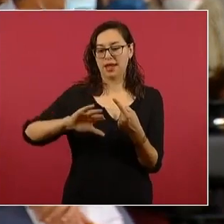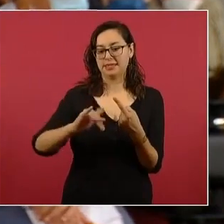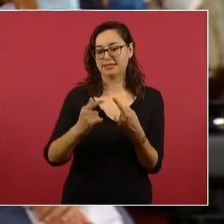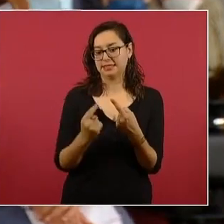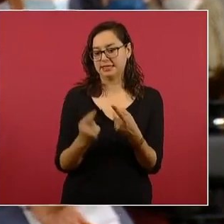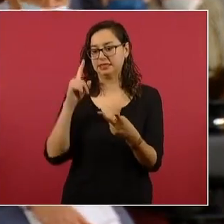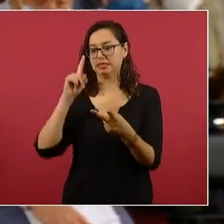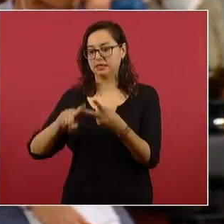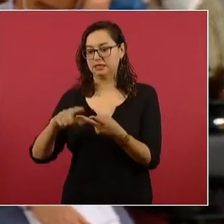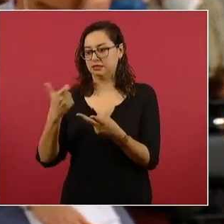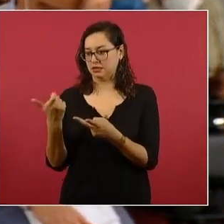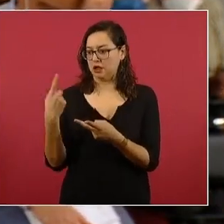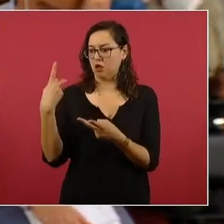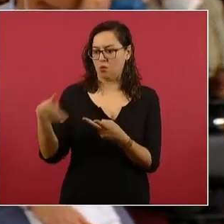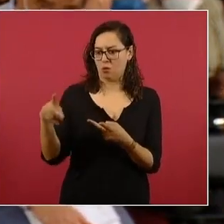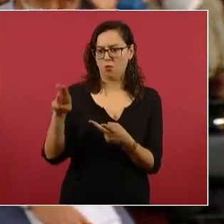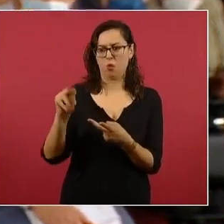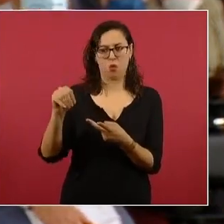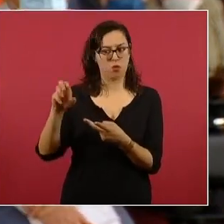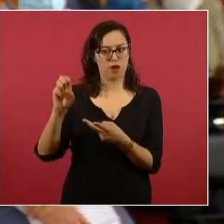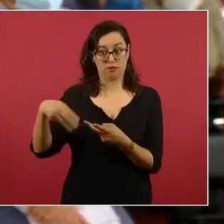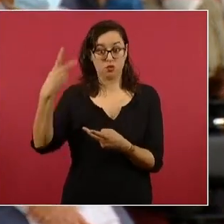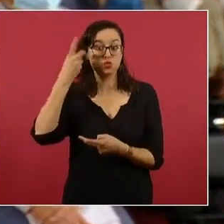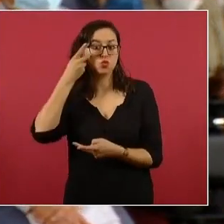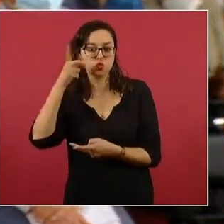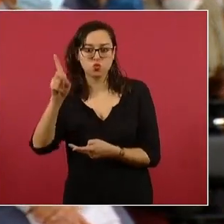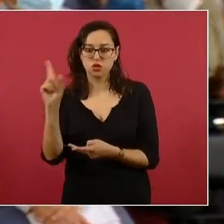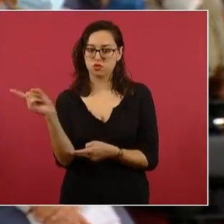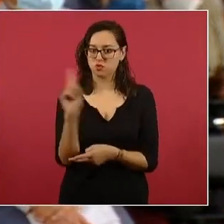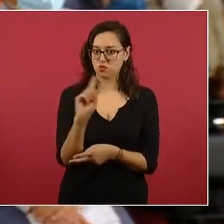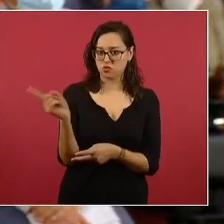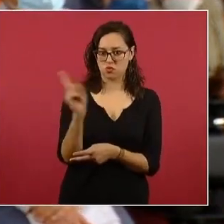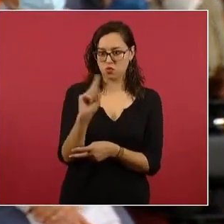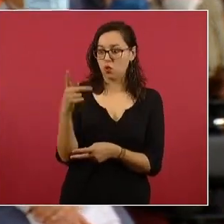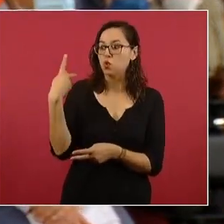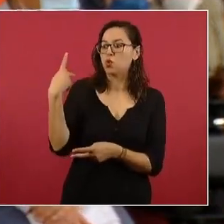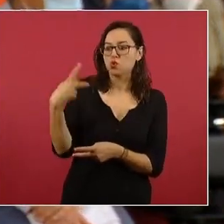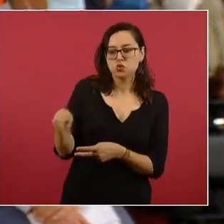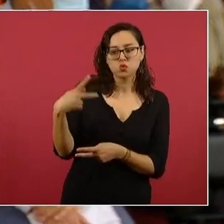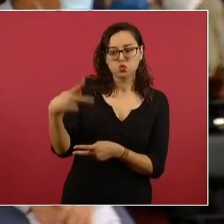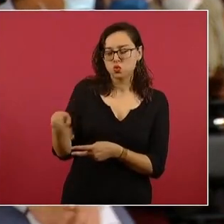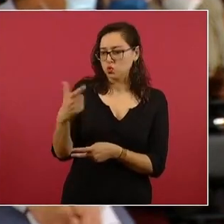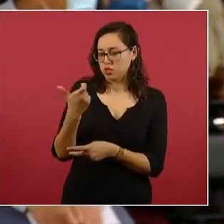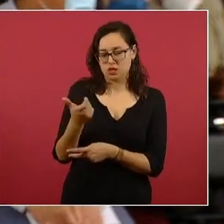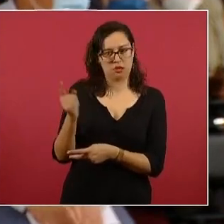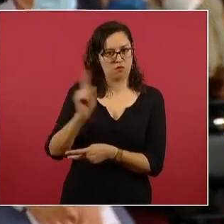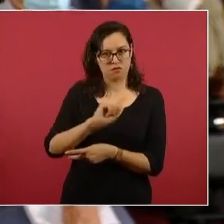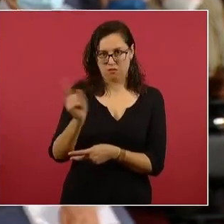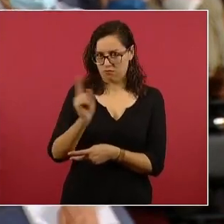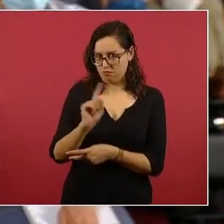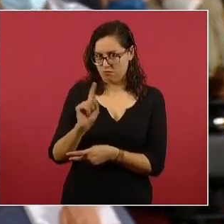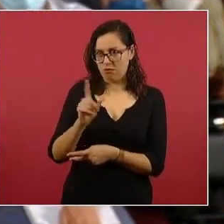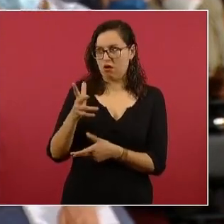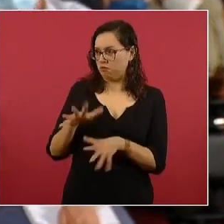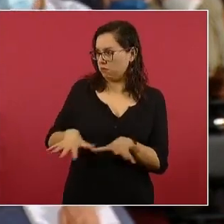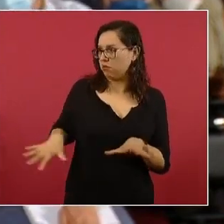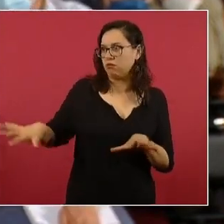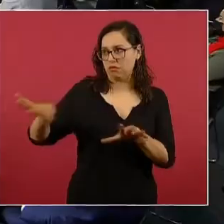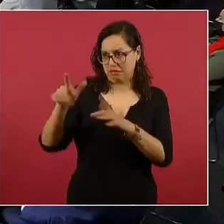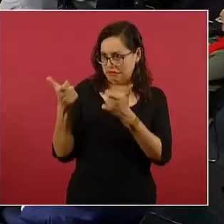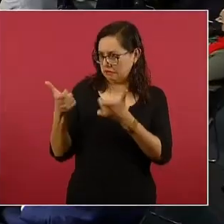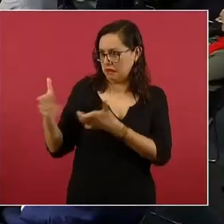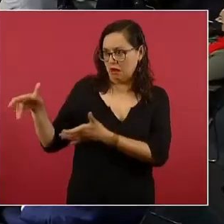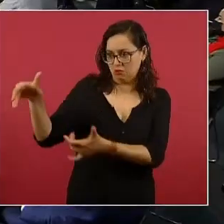mexicano. Preguntarle cómo se puede hacer sin violentar la autonomía, porque eso es lo que siempre alega la UNAM, sin violentar